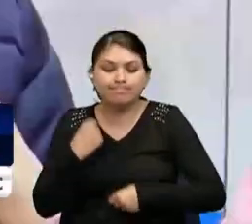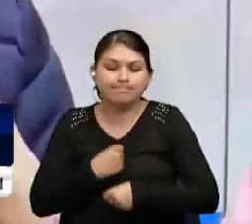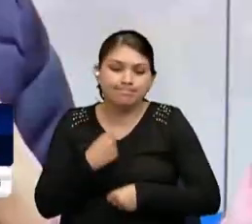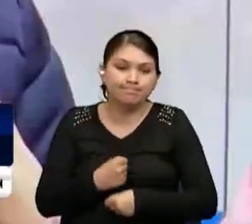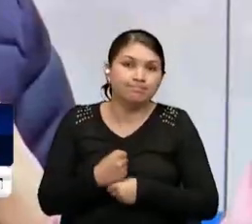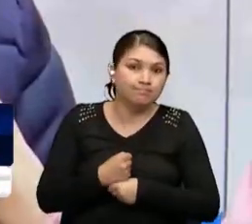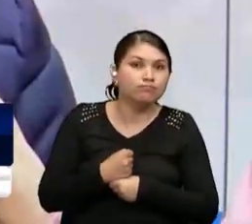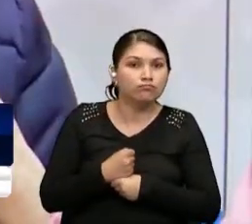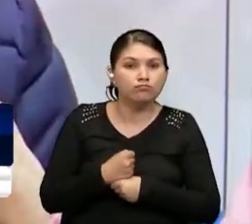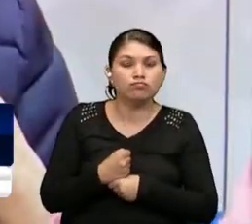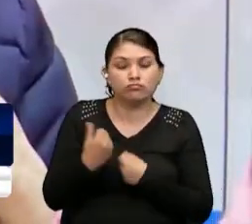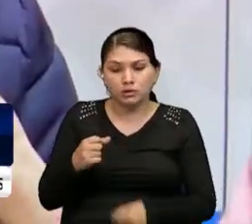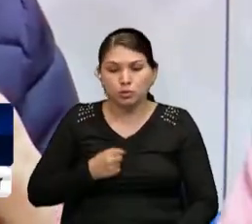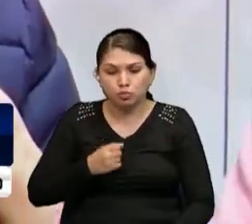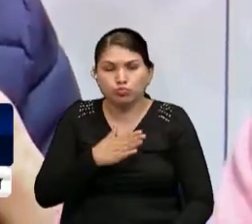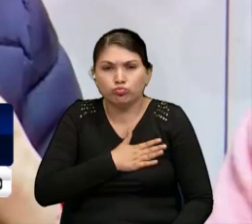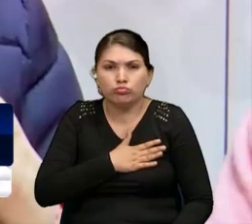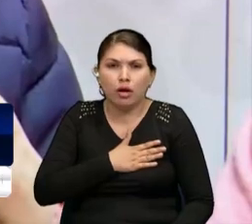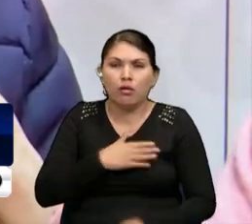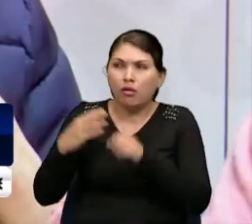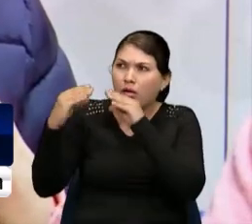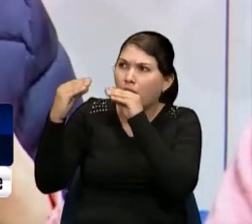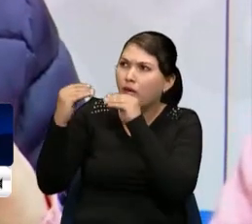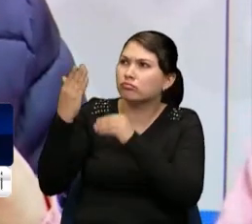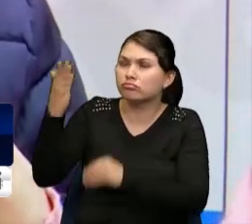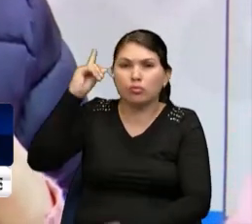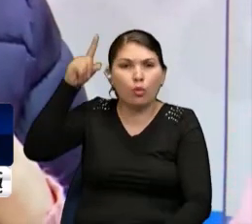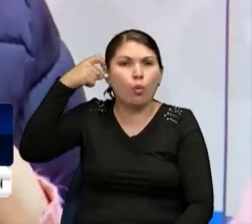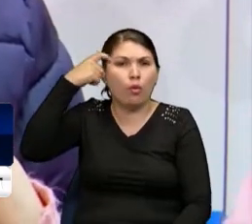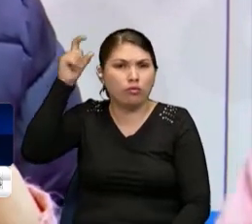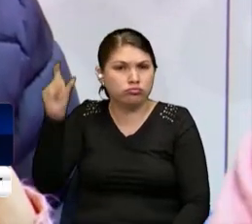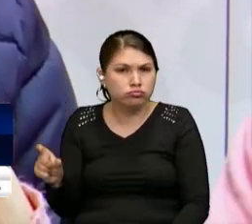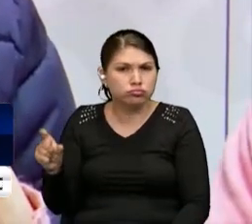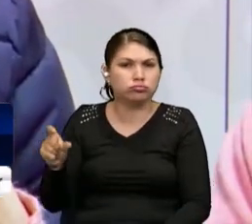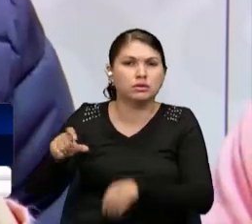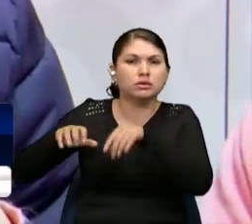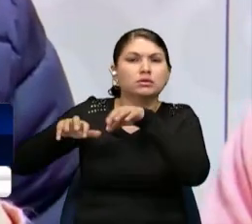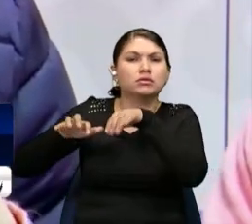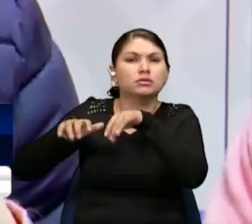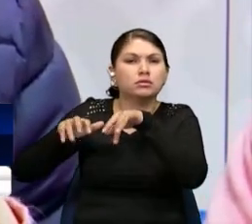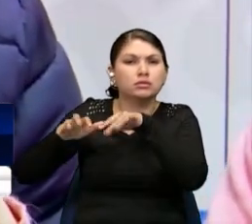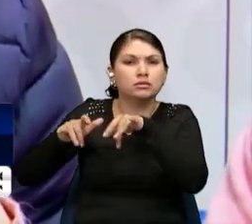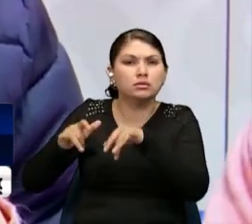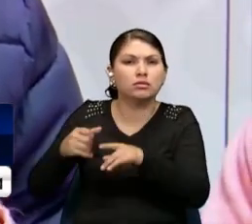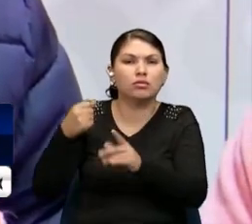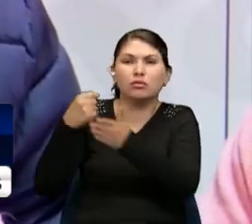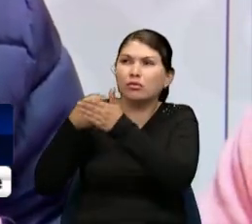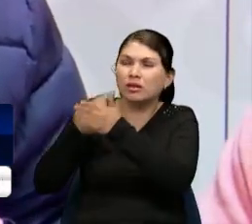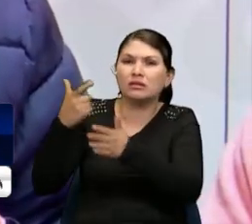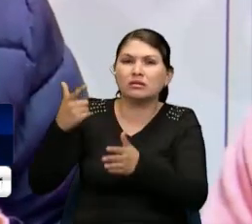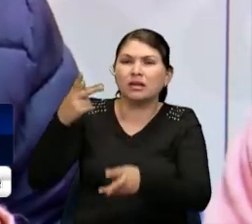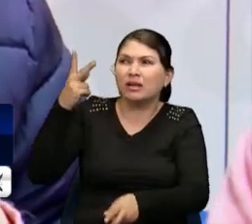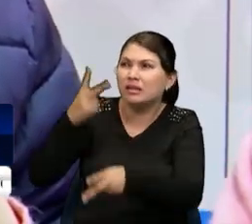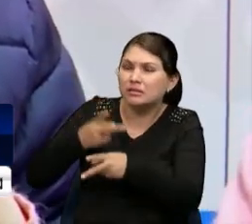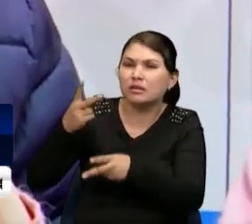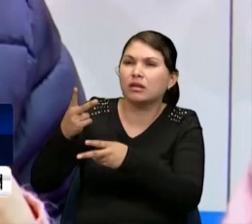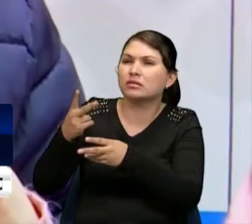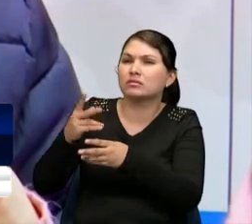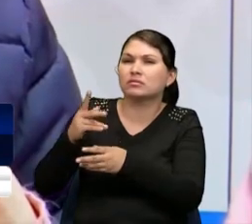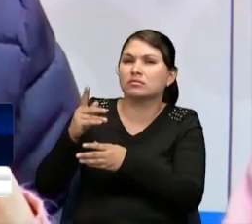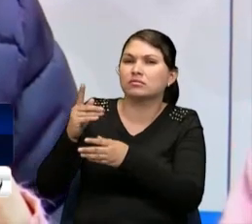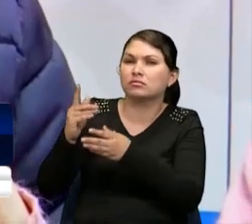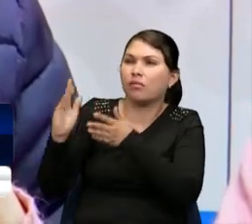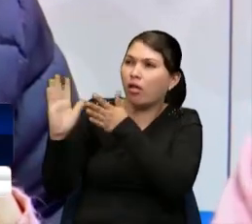hemos tenido la oportunidad de hablar con el señor gobernador con la secretaria de la unidad gestión del riesgo del departamento ya no están